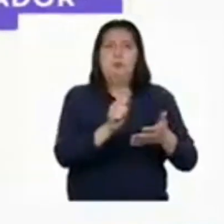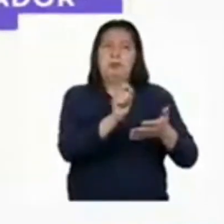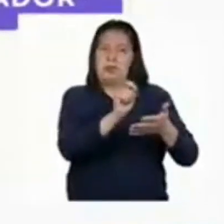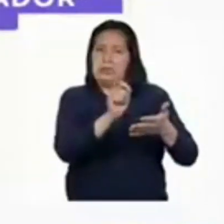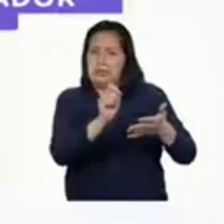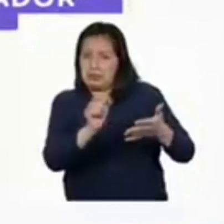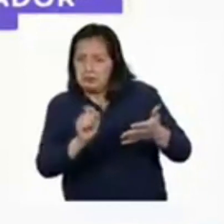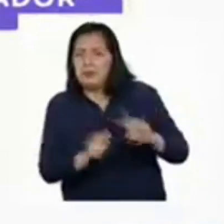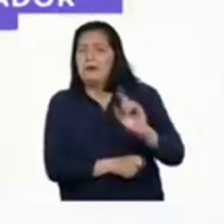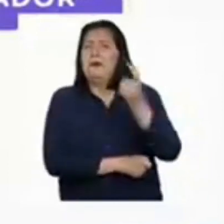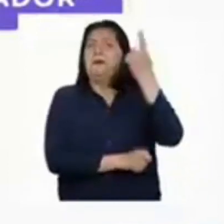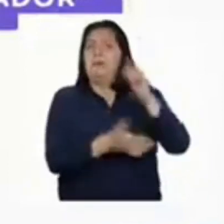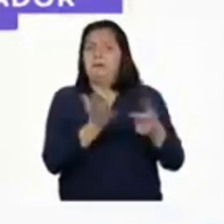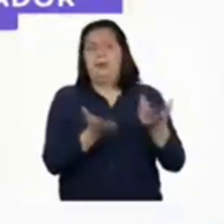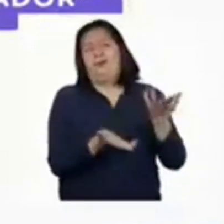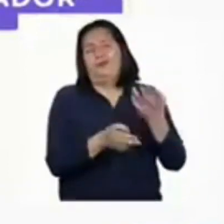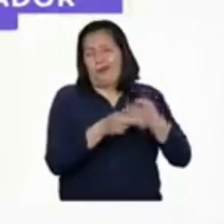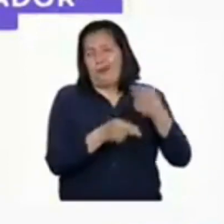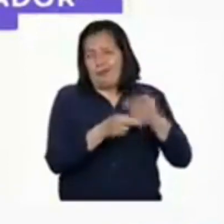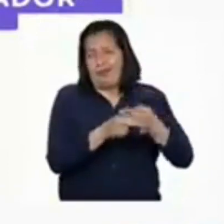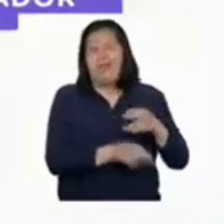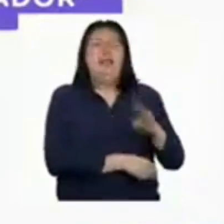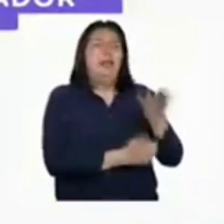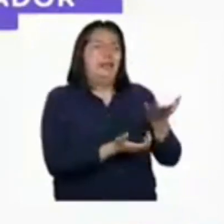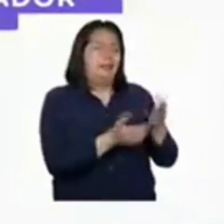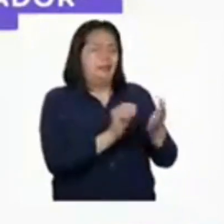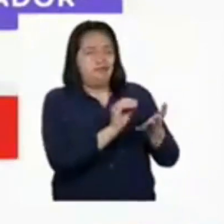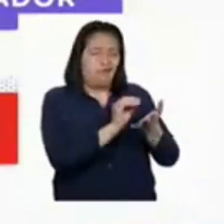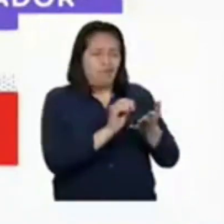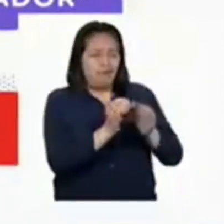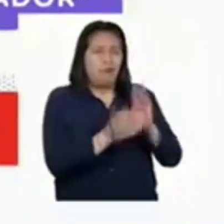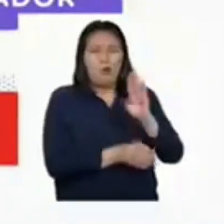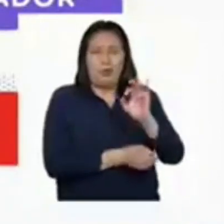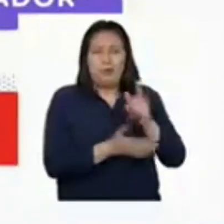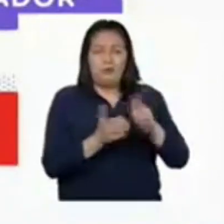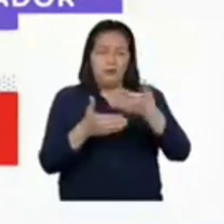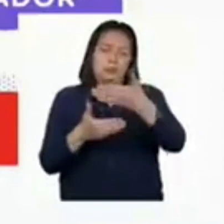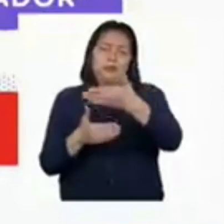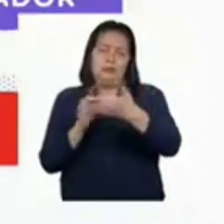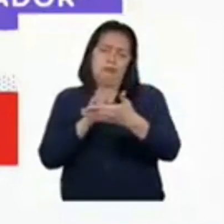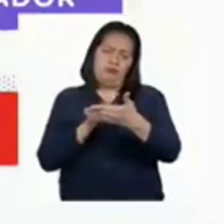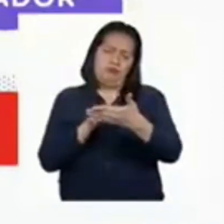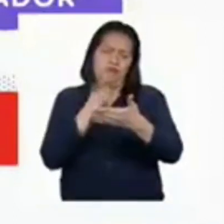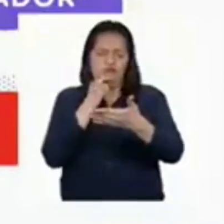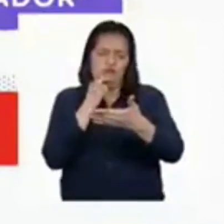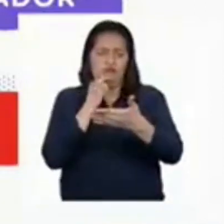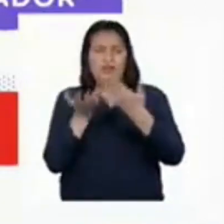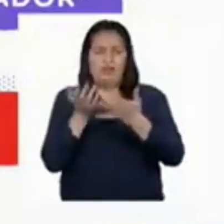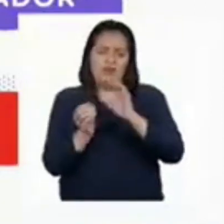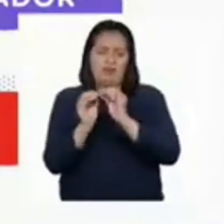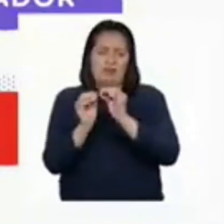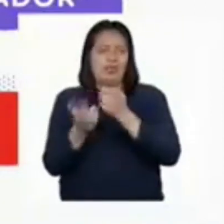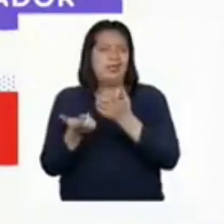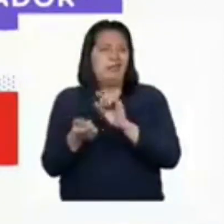primera versión de nuestro texto, lo que llamamos el borrador. Finalmente revisamos el borrador de nuestro texto para encontrar aquello que